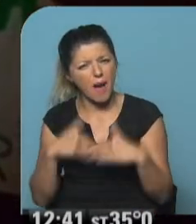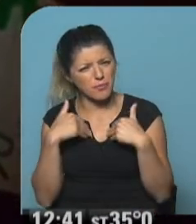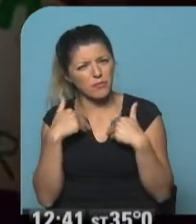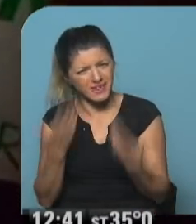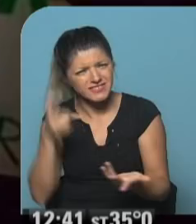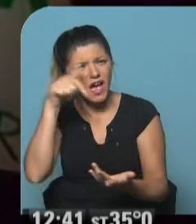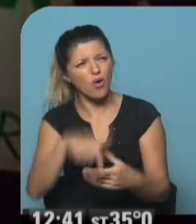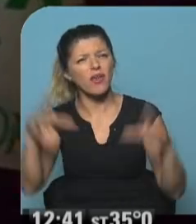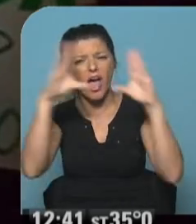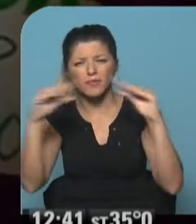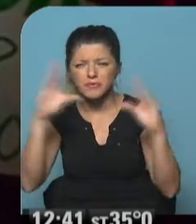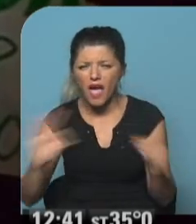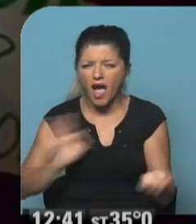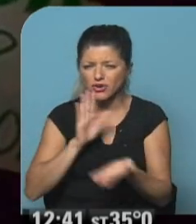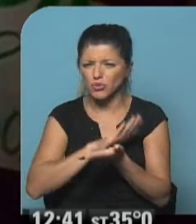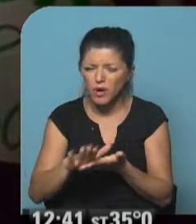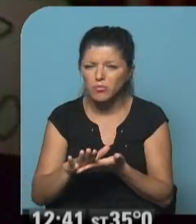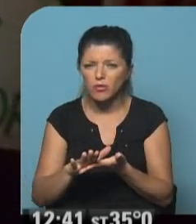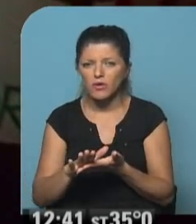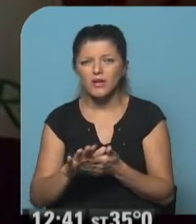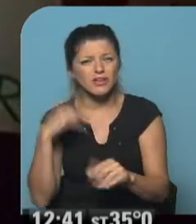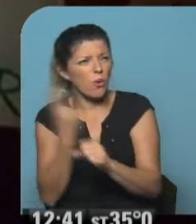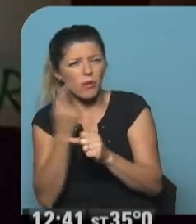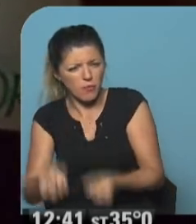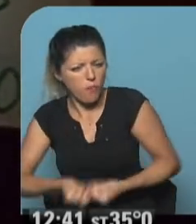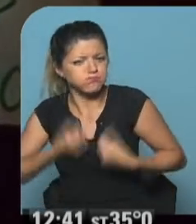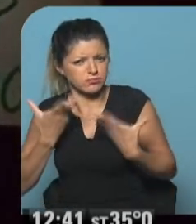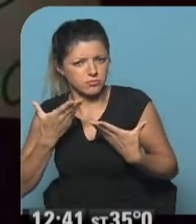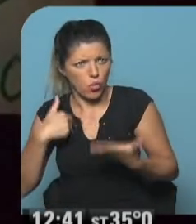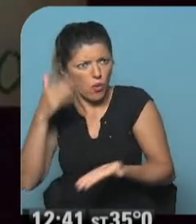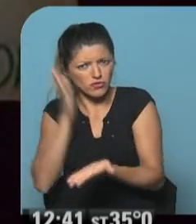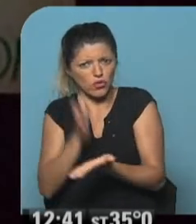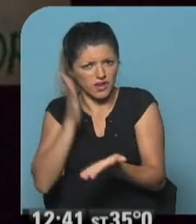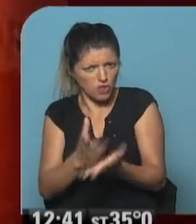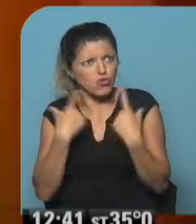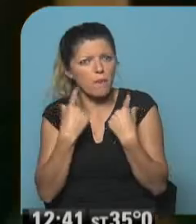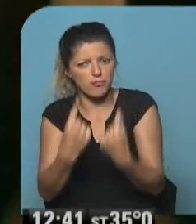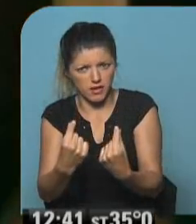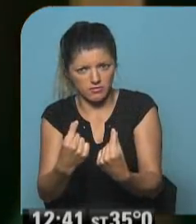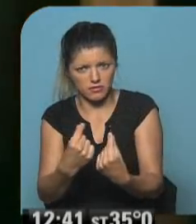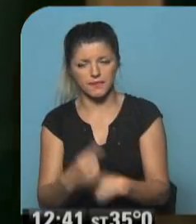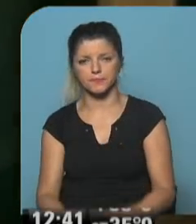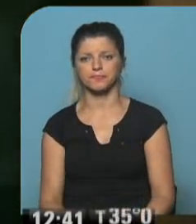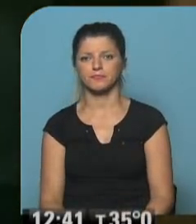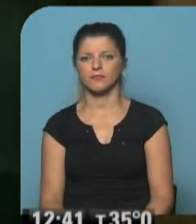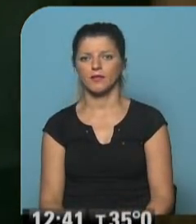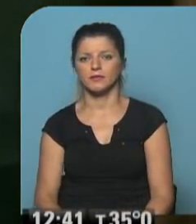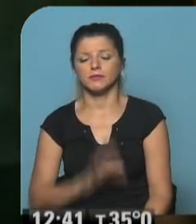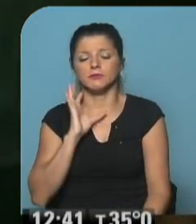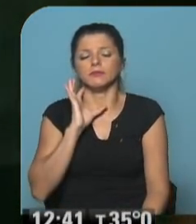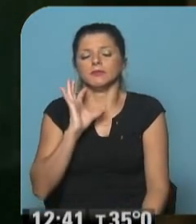fiestas, no nos deja expresar nuestro derecho de protestar libremente. Indignación